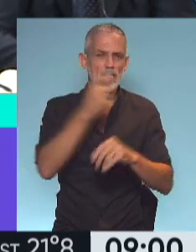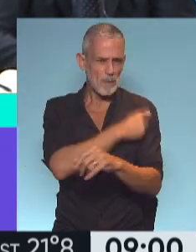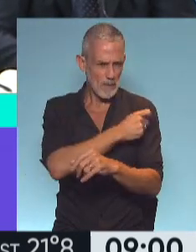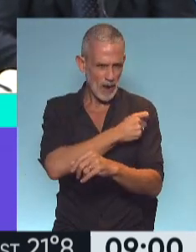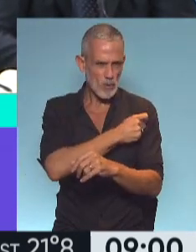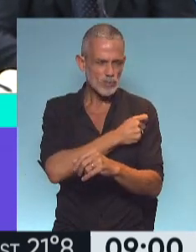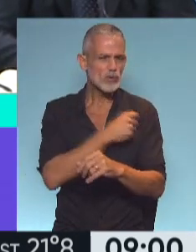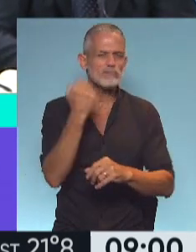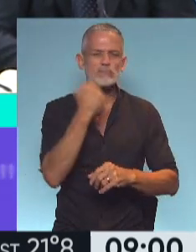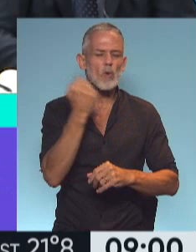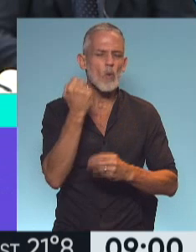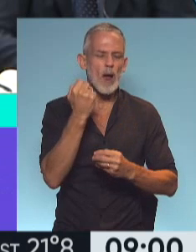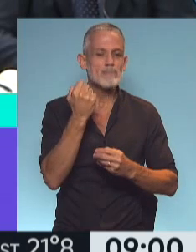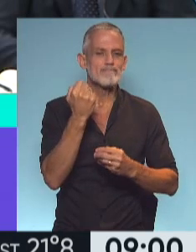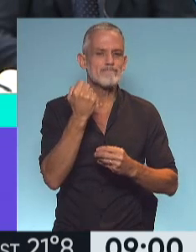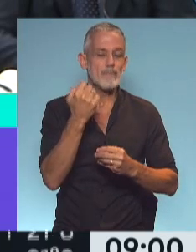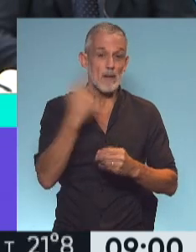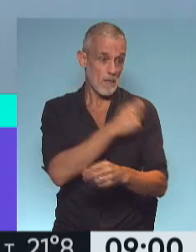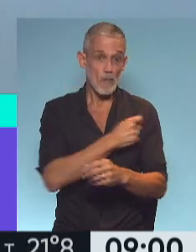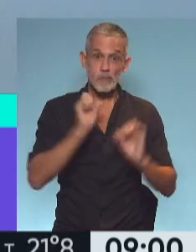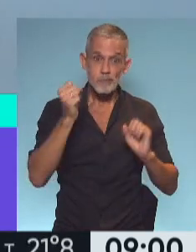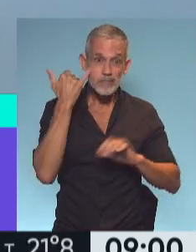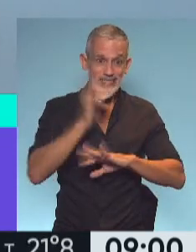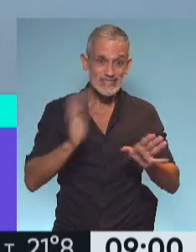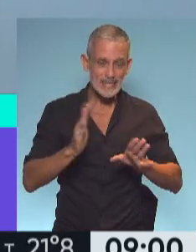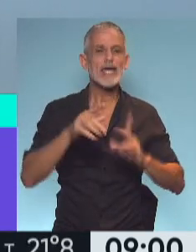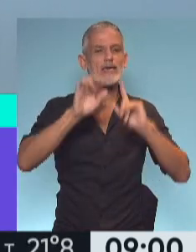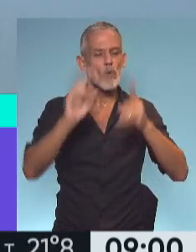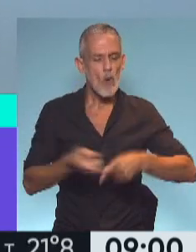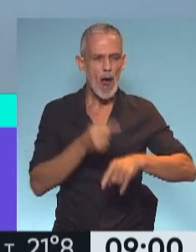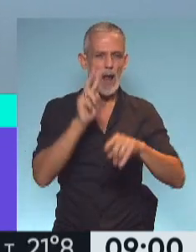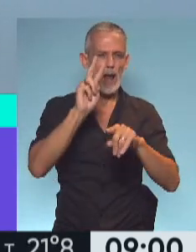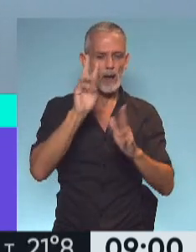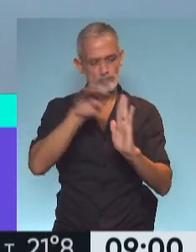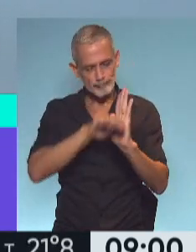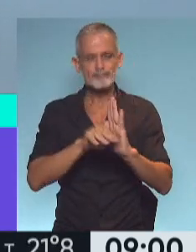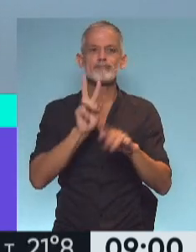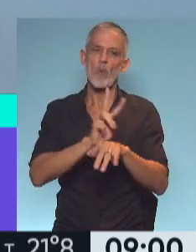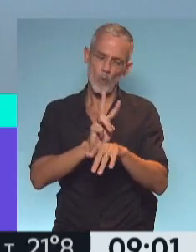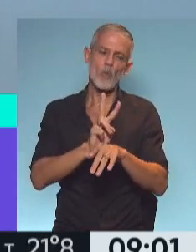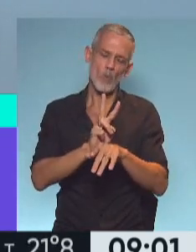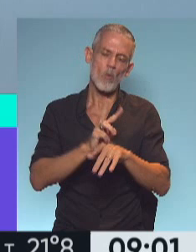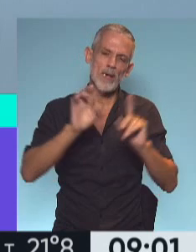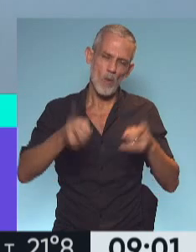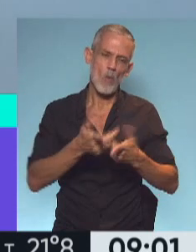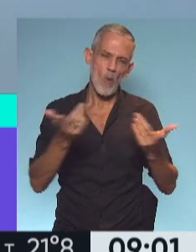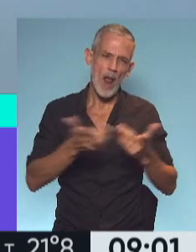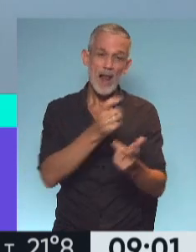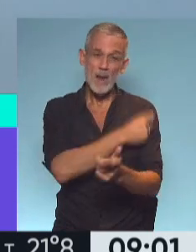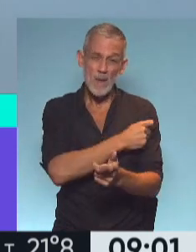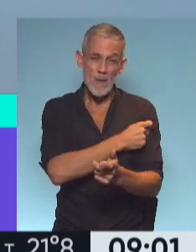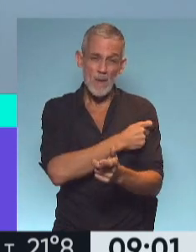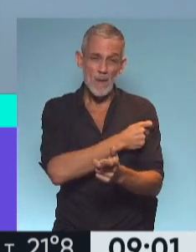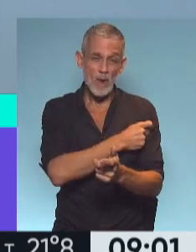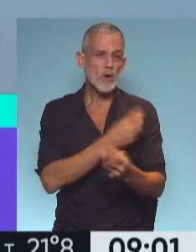vacunación radica en que, a pesar de que estemos vacunados, todos sigamos manteniendo las medidas de prevención. El efecto de la vacuna